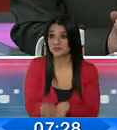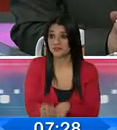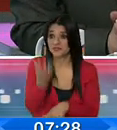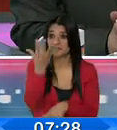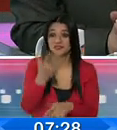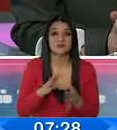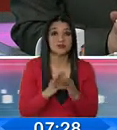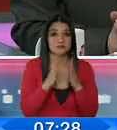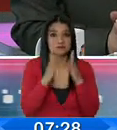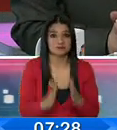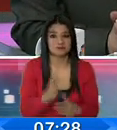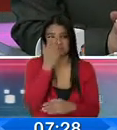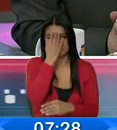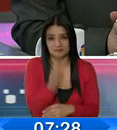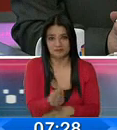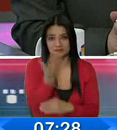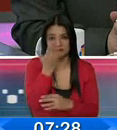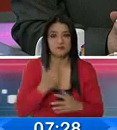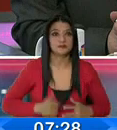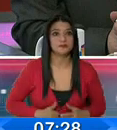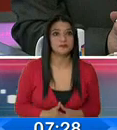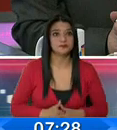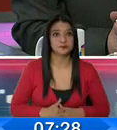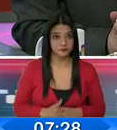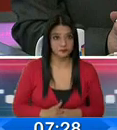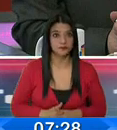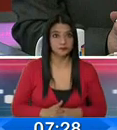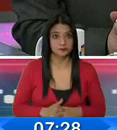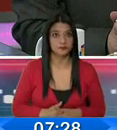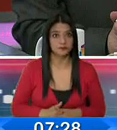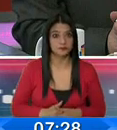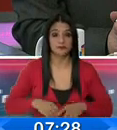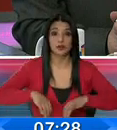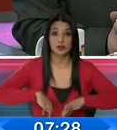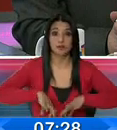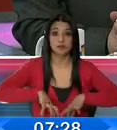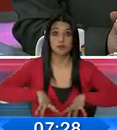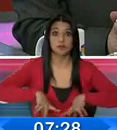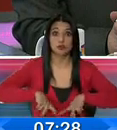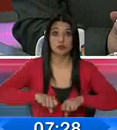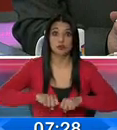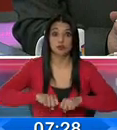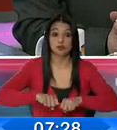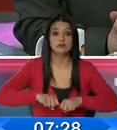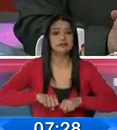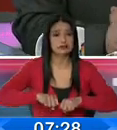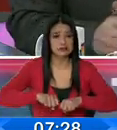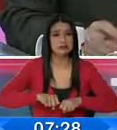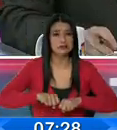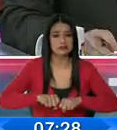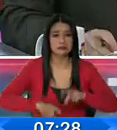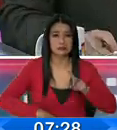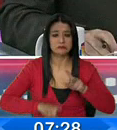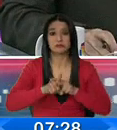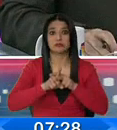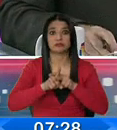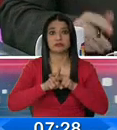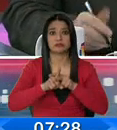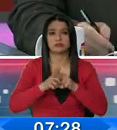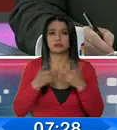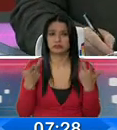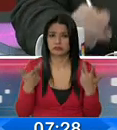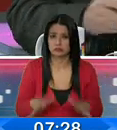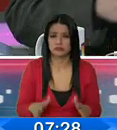Roberto, muy buen día. La corrupción es una circunstancia, una situación, un acto